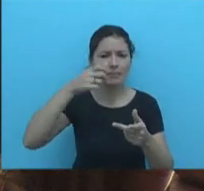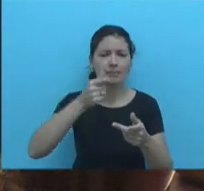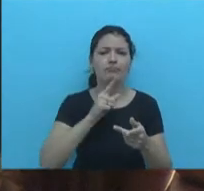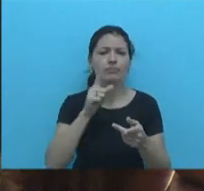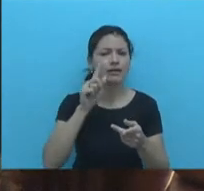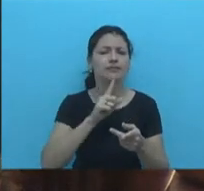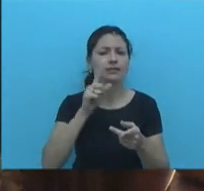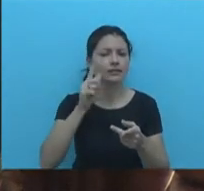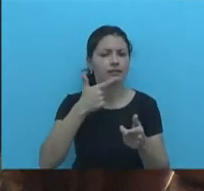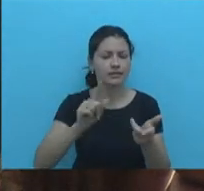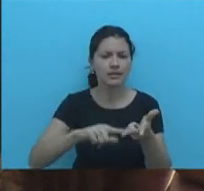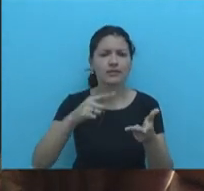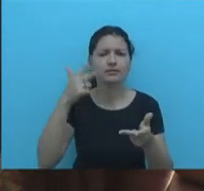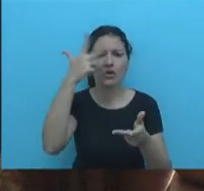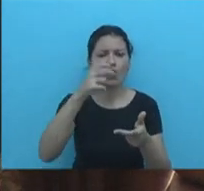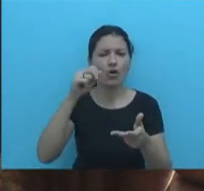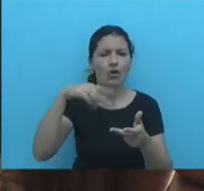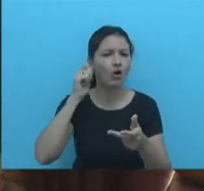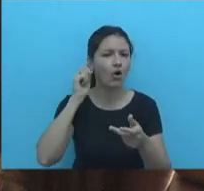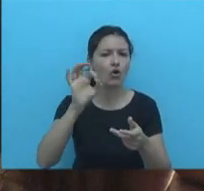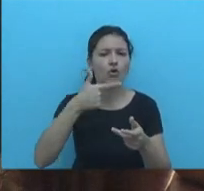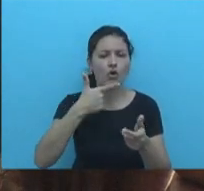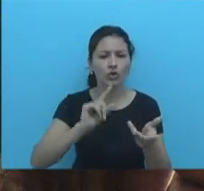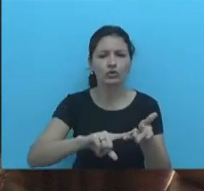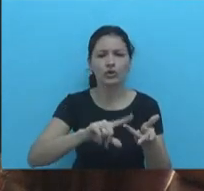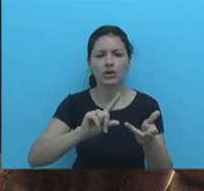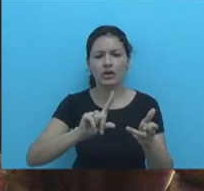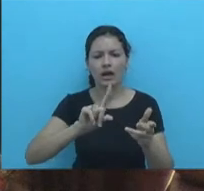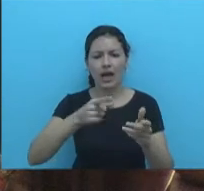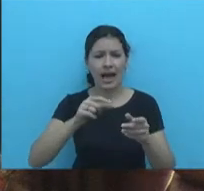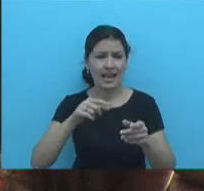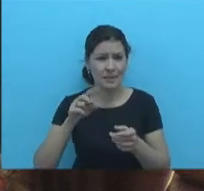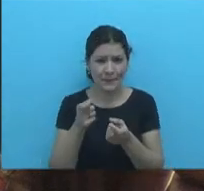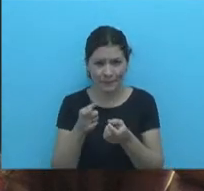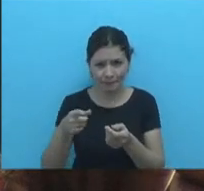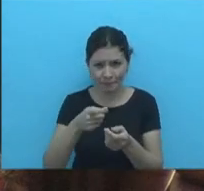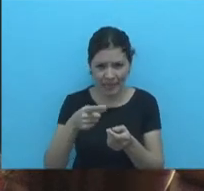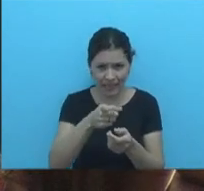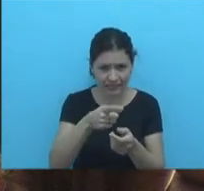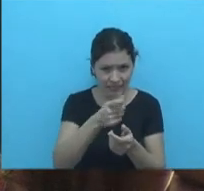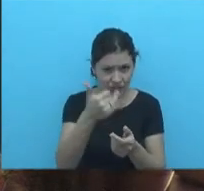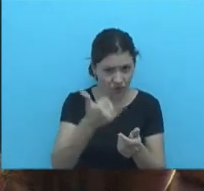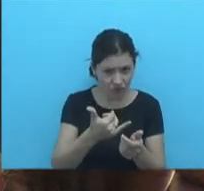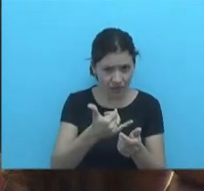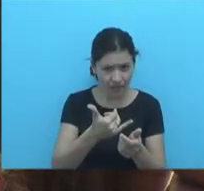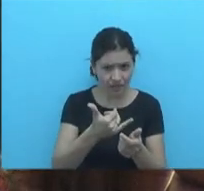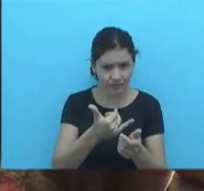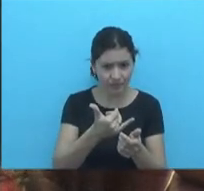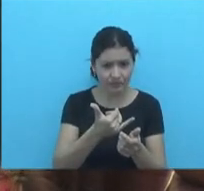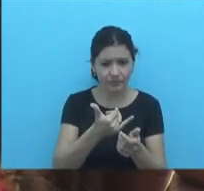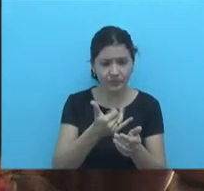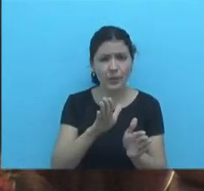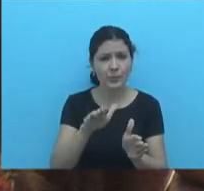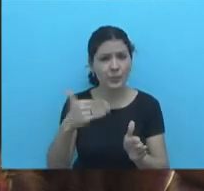microscópicos. Finalmente, en las aguas cloacales pueden hallarse diversos parásitos intestinales, por los que